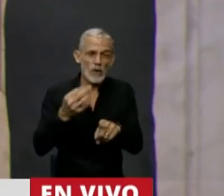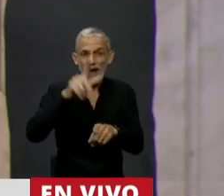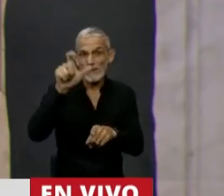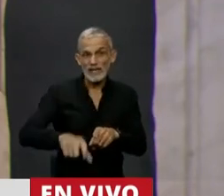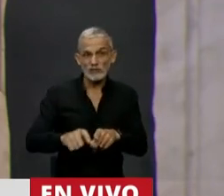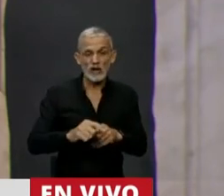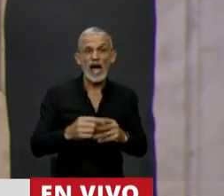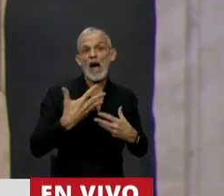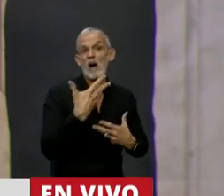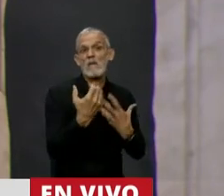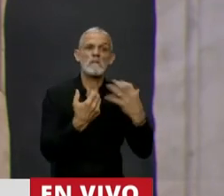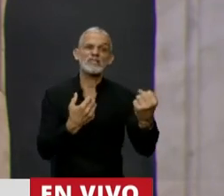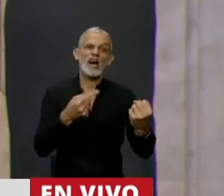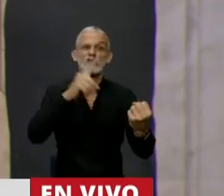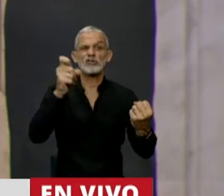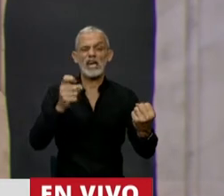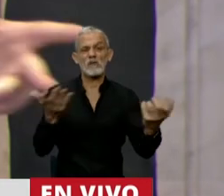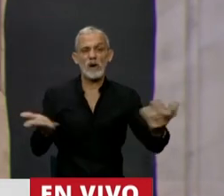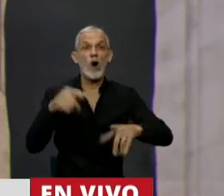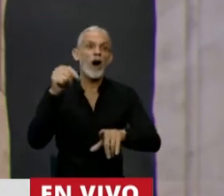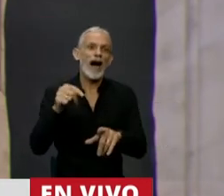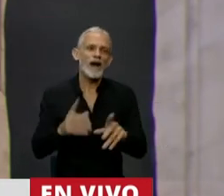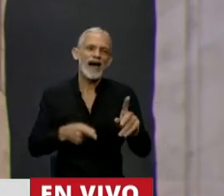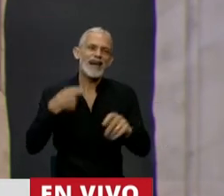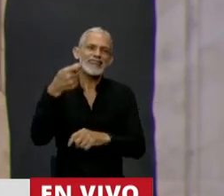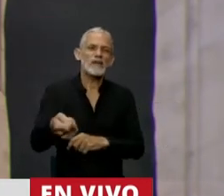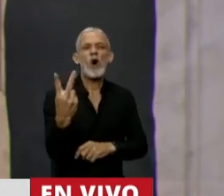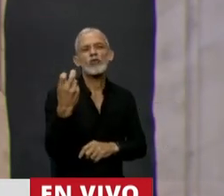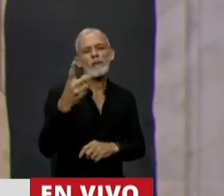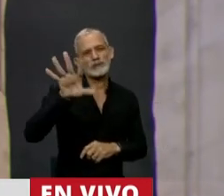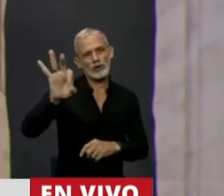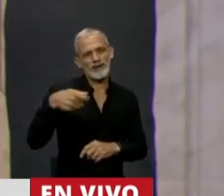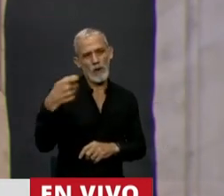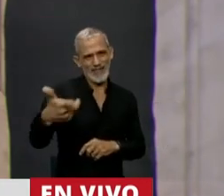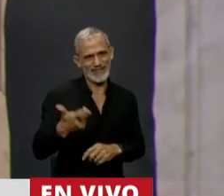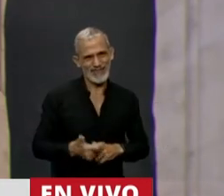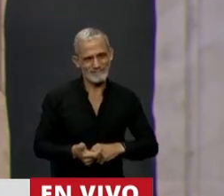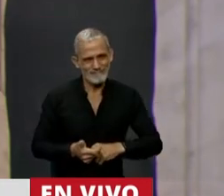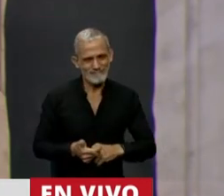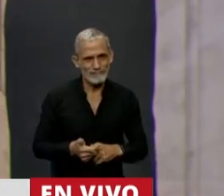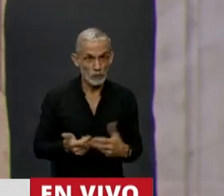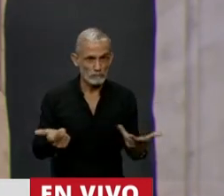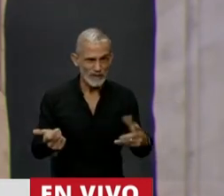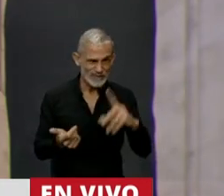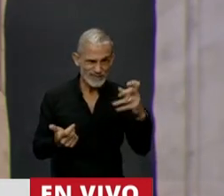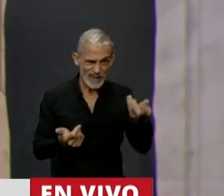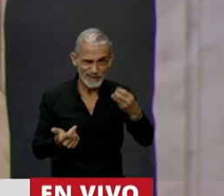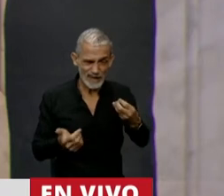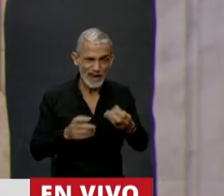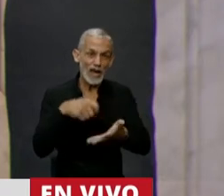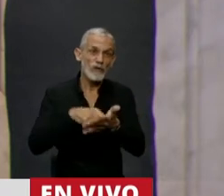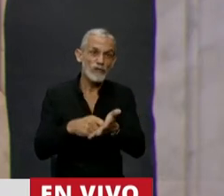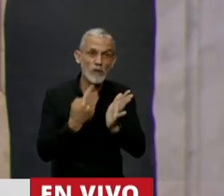que te sacó 100, viene de repente y te dice, bueno, te voy a devolver 2 pesos con 50 y quiere que vos le